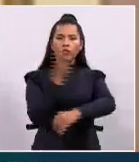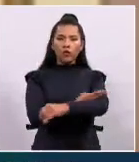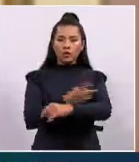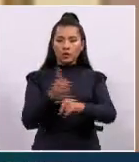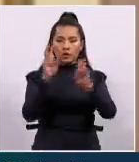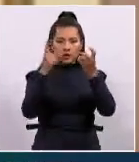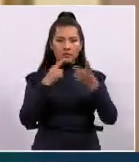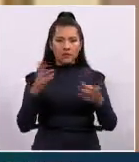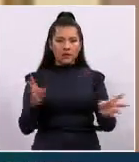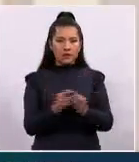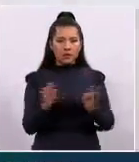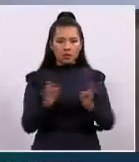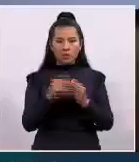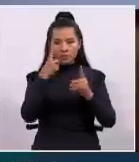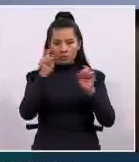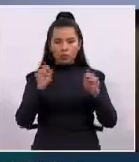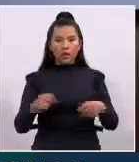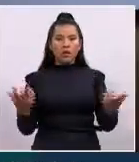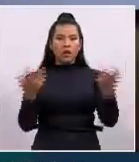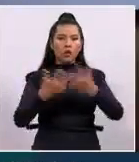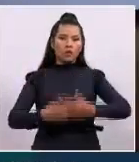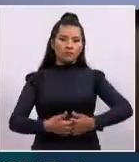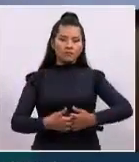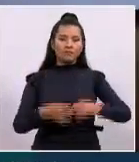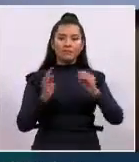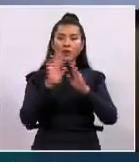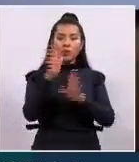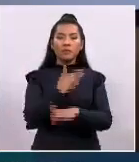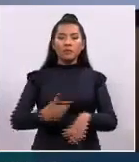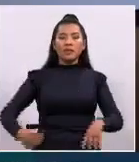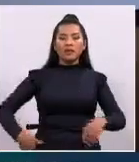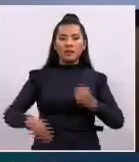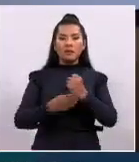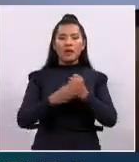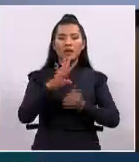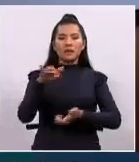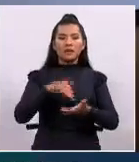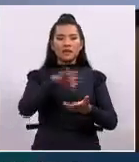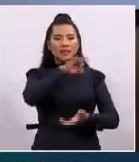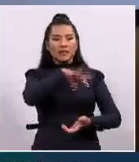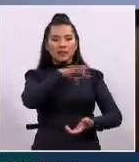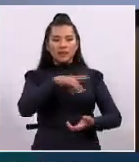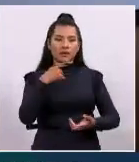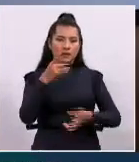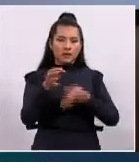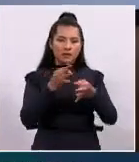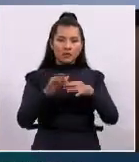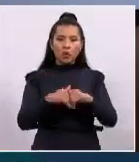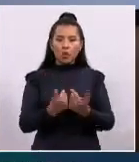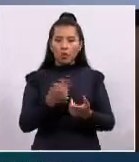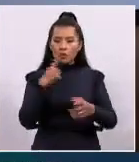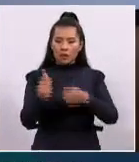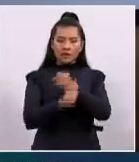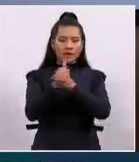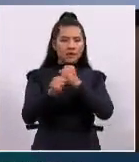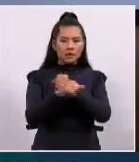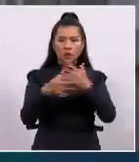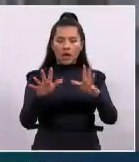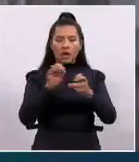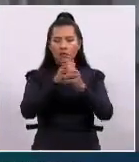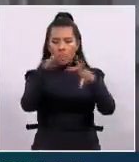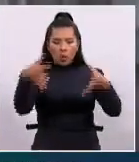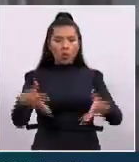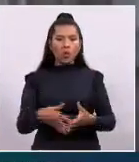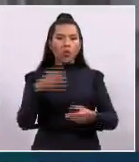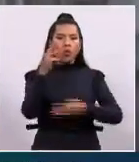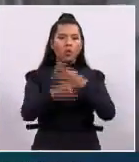reuniones para poder coordinarlo. Por su parte, el presidente del Banco Central de Chile se refirió sobre los riesgos globales que podrán atravesar los países de la región en